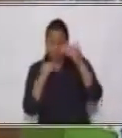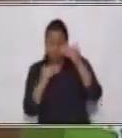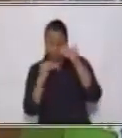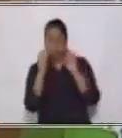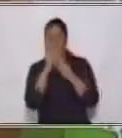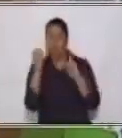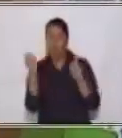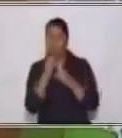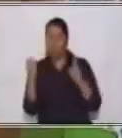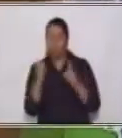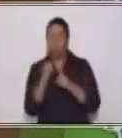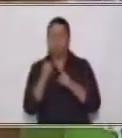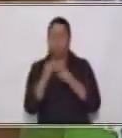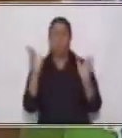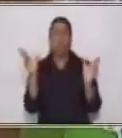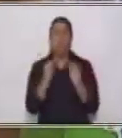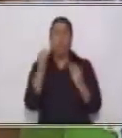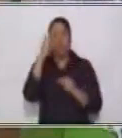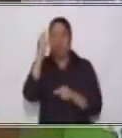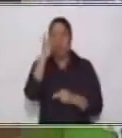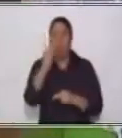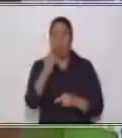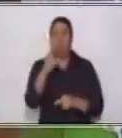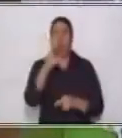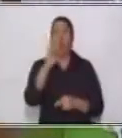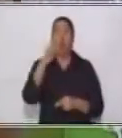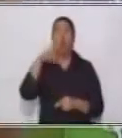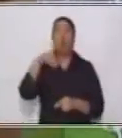enunciados finales?